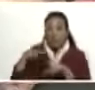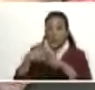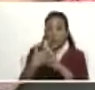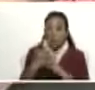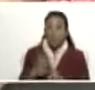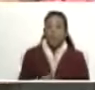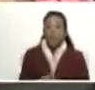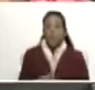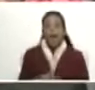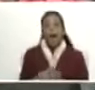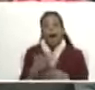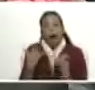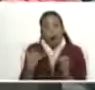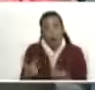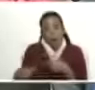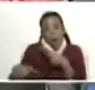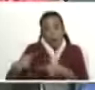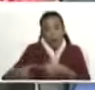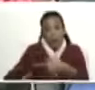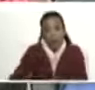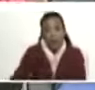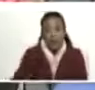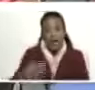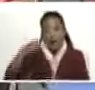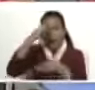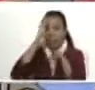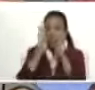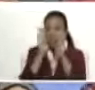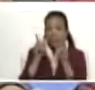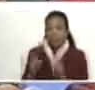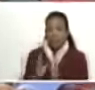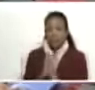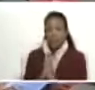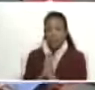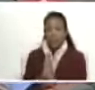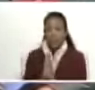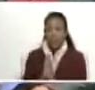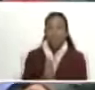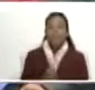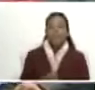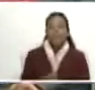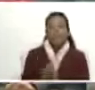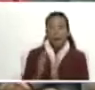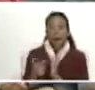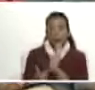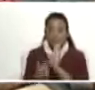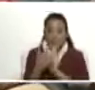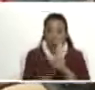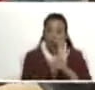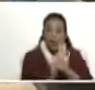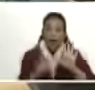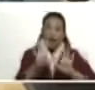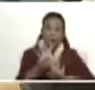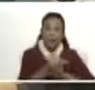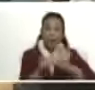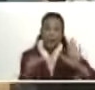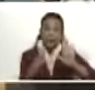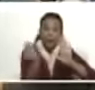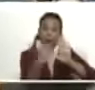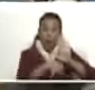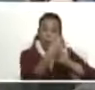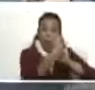En consecuencia, y atendiendo a lo pautado en artículo 5 del mismo